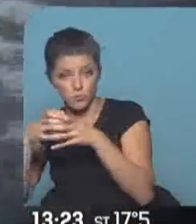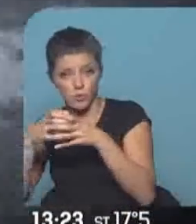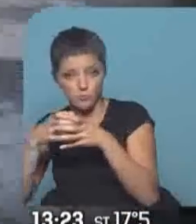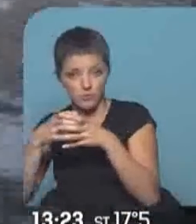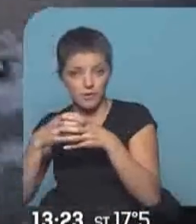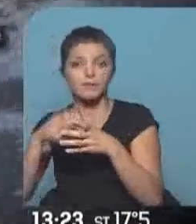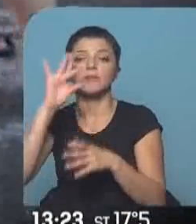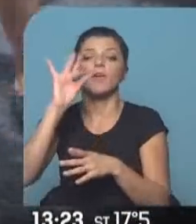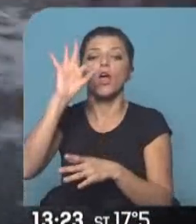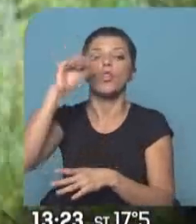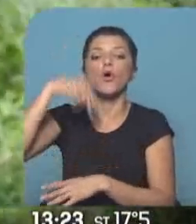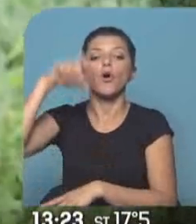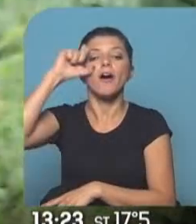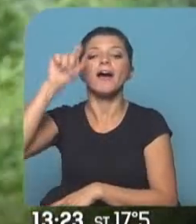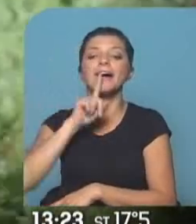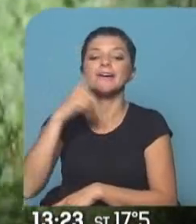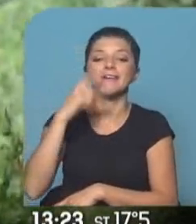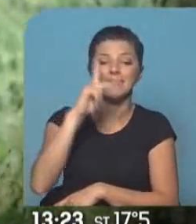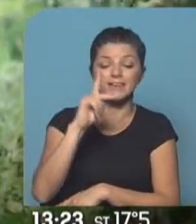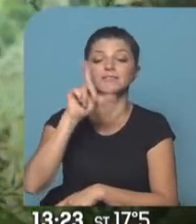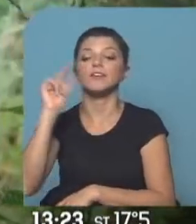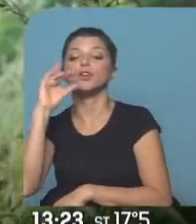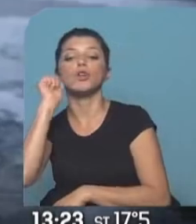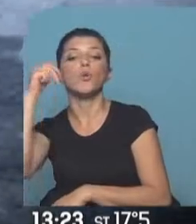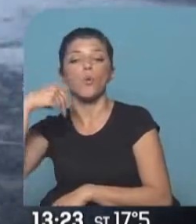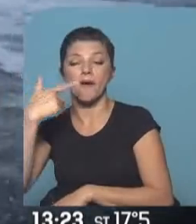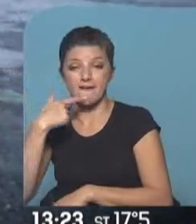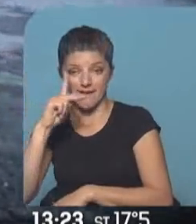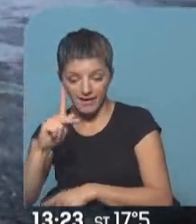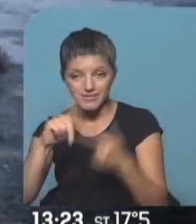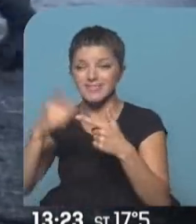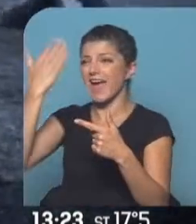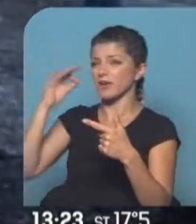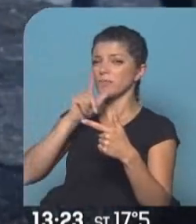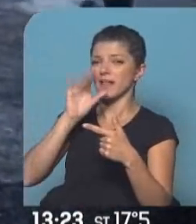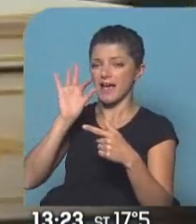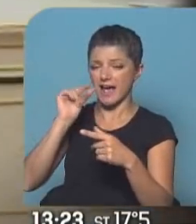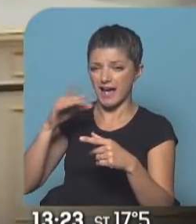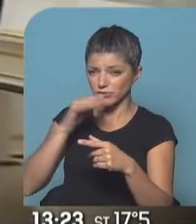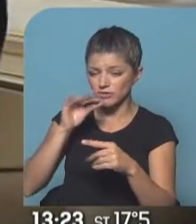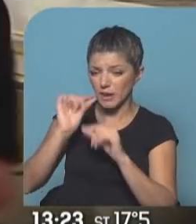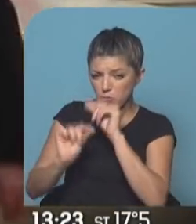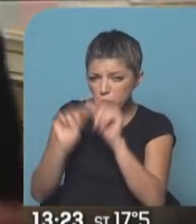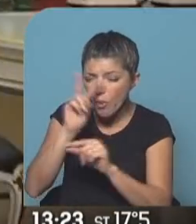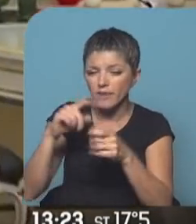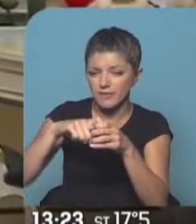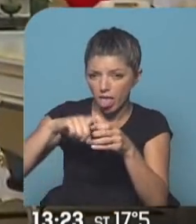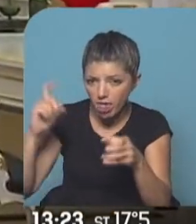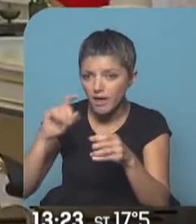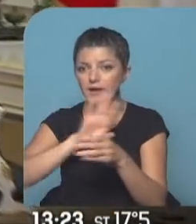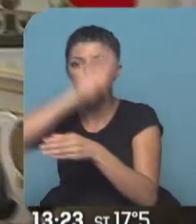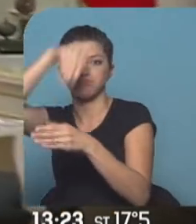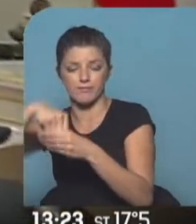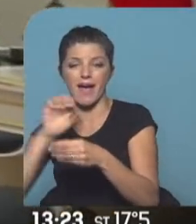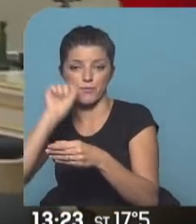Lugansk están ejecutando desde 2014 una secesión en cámara lenta. Y en el tablero sirio, con el